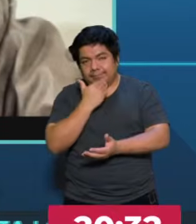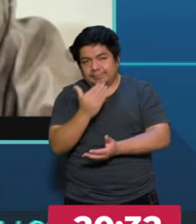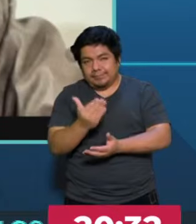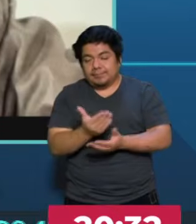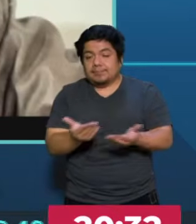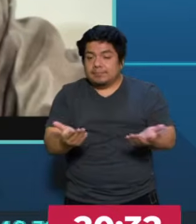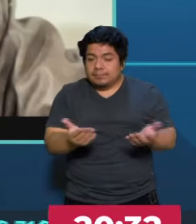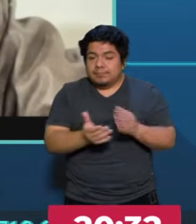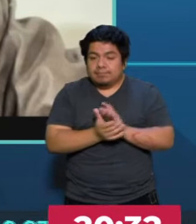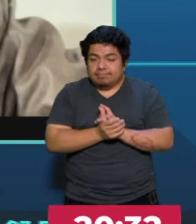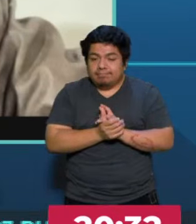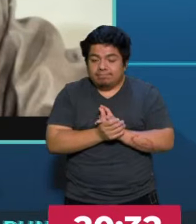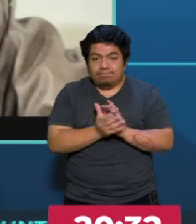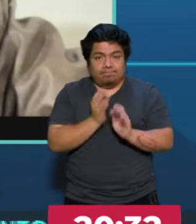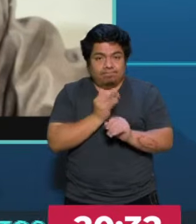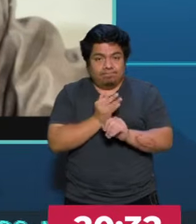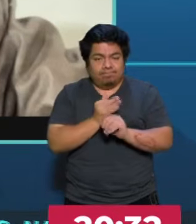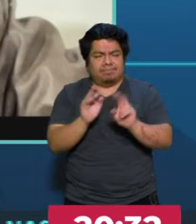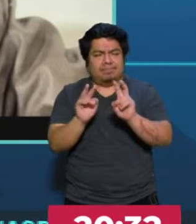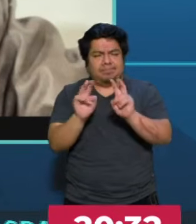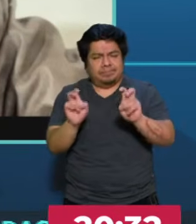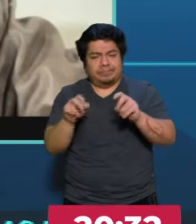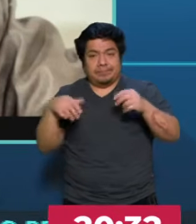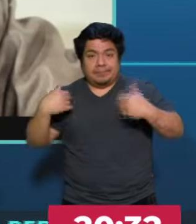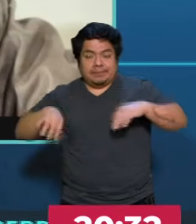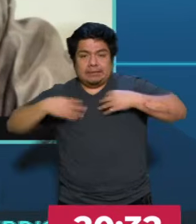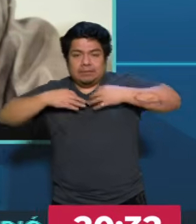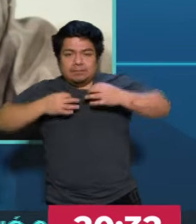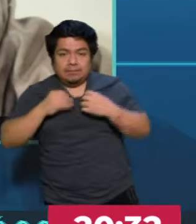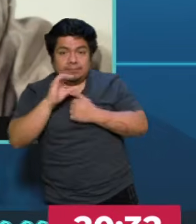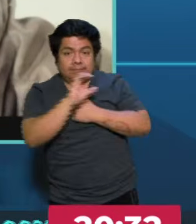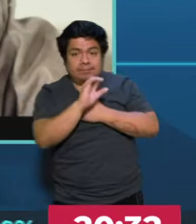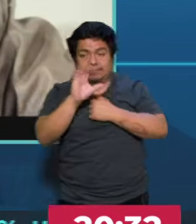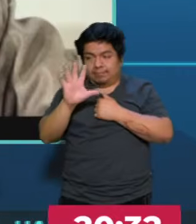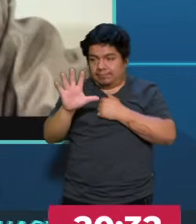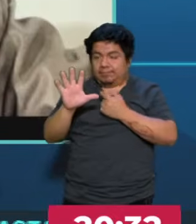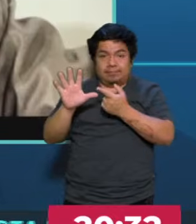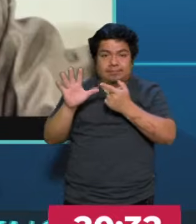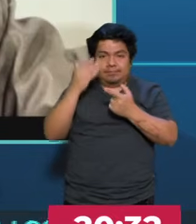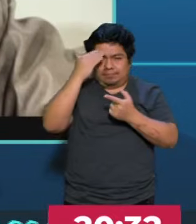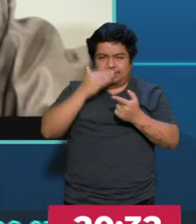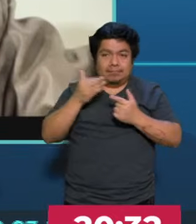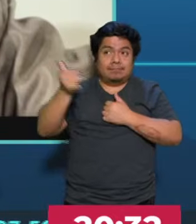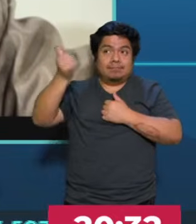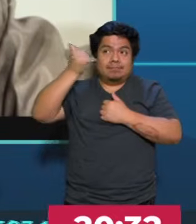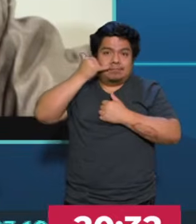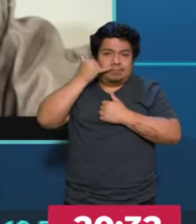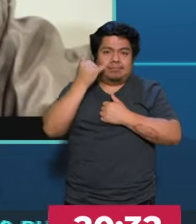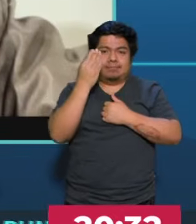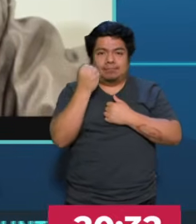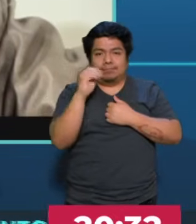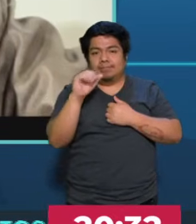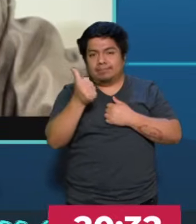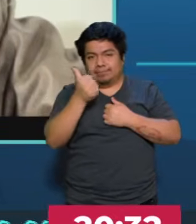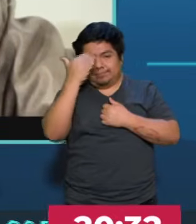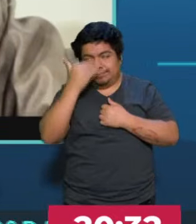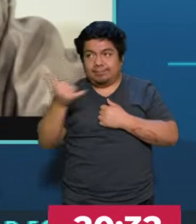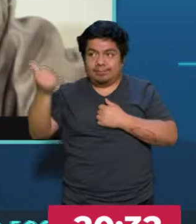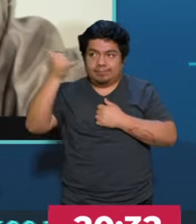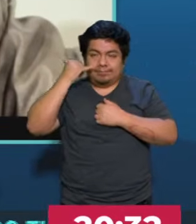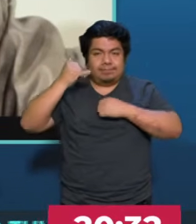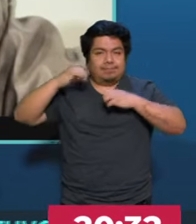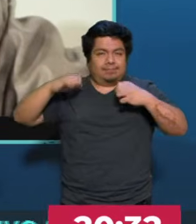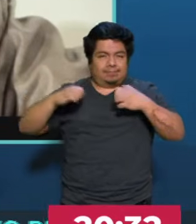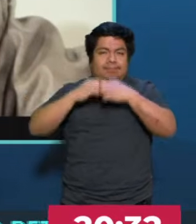ya estábamos adelantando de este tema y precisamente el C5, como es el que maneja este número, que es el 911, que todos